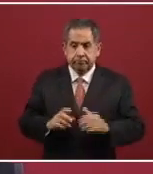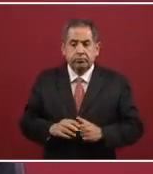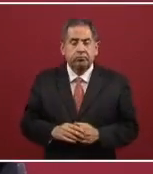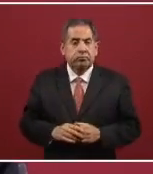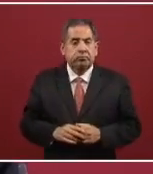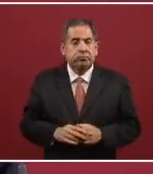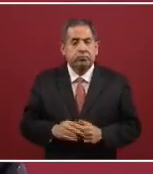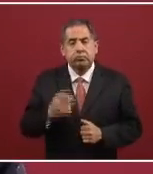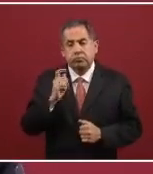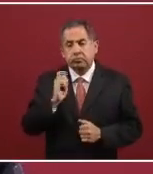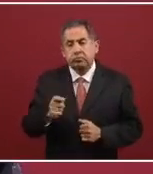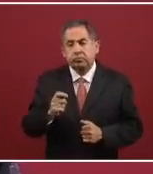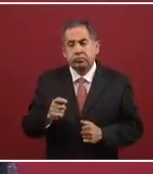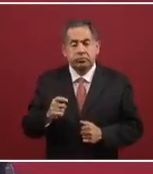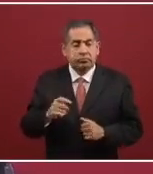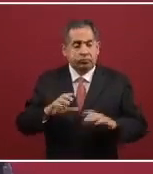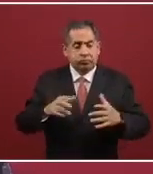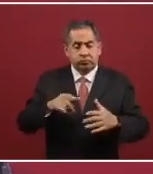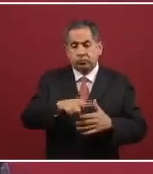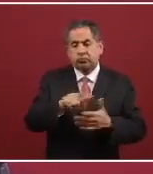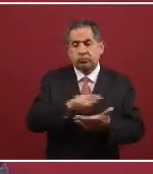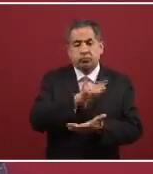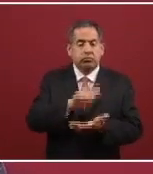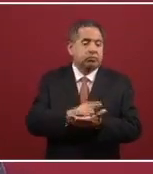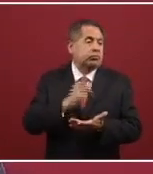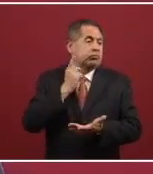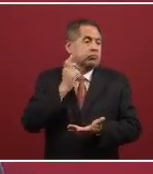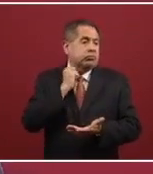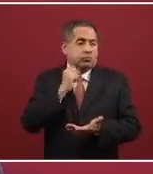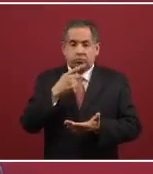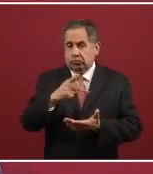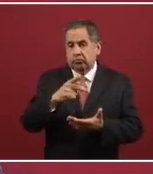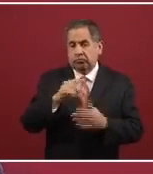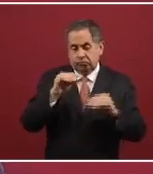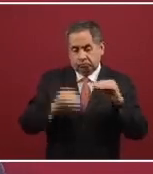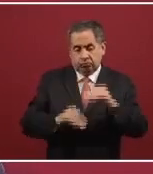y es el Poder Legislativo el que va a resolver